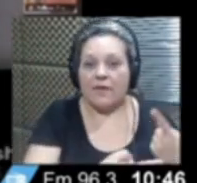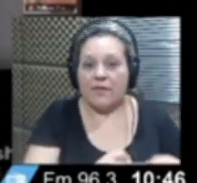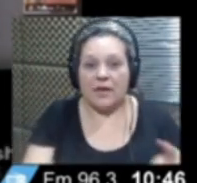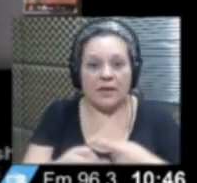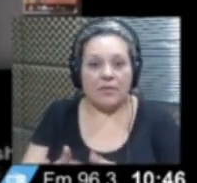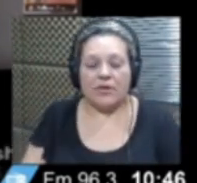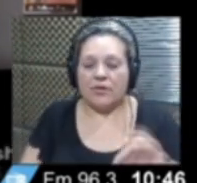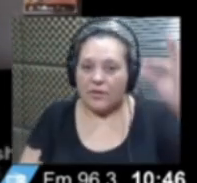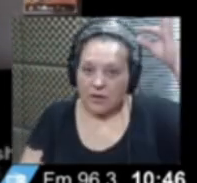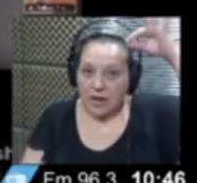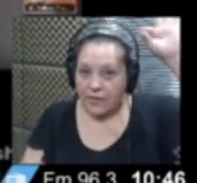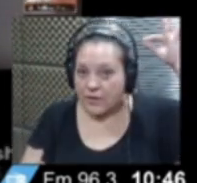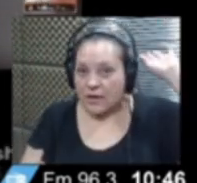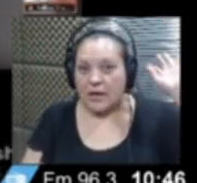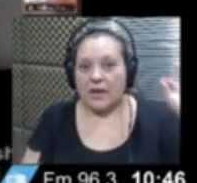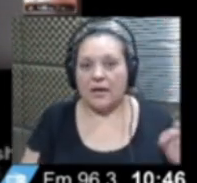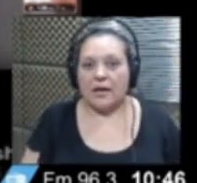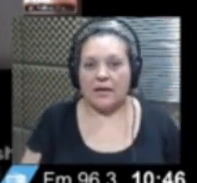que no es un movimiento